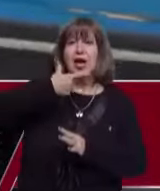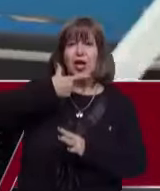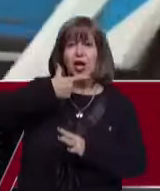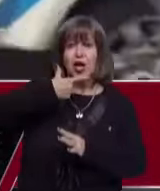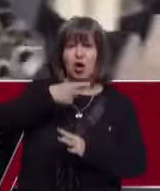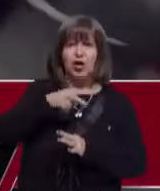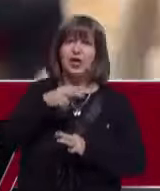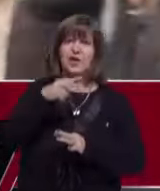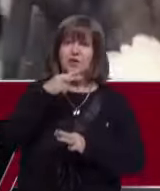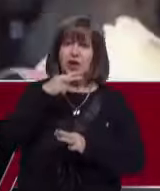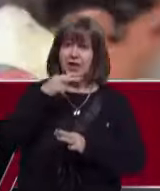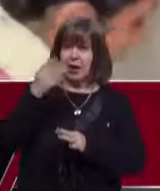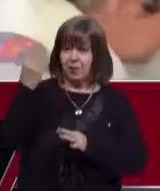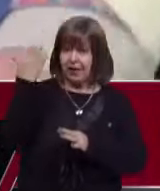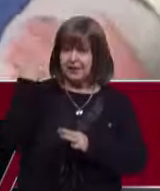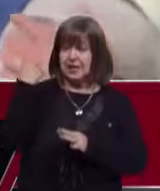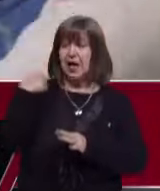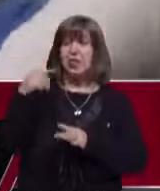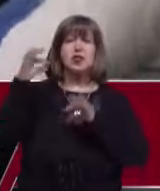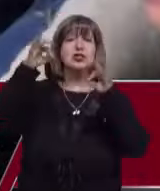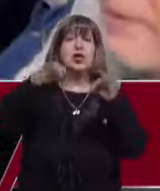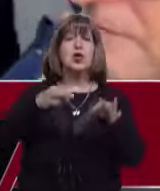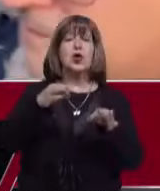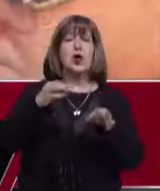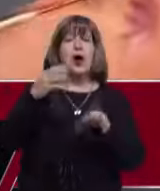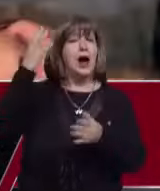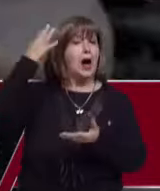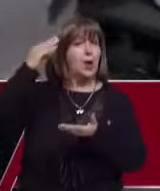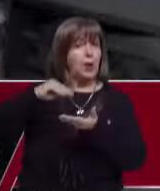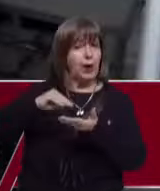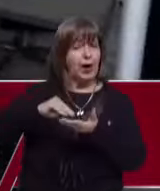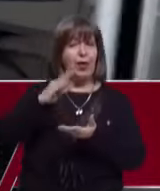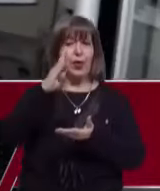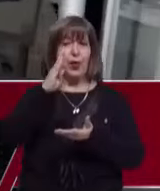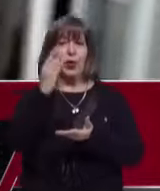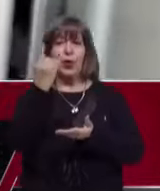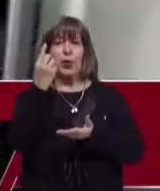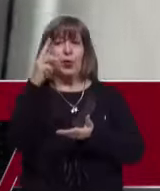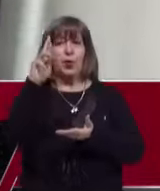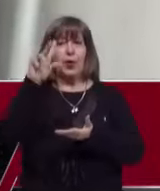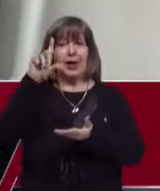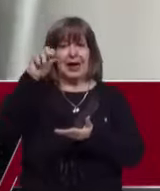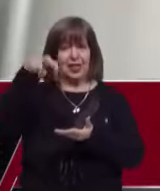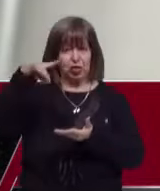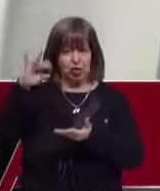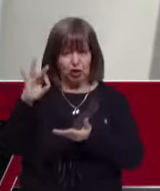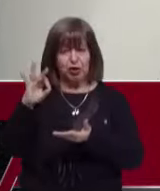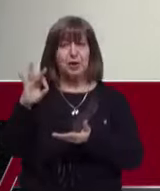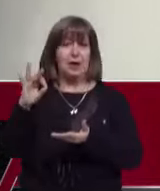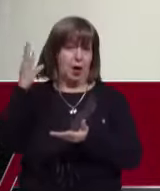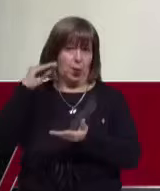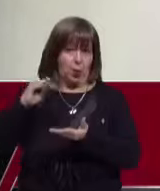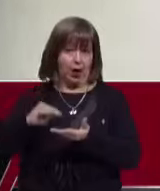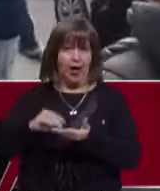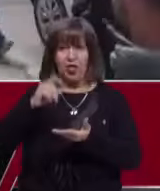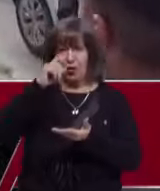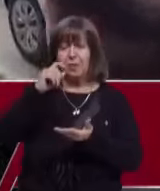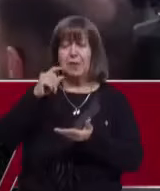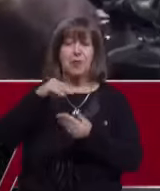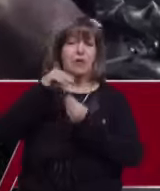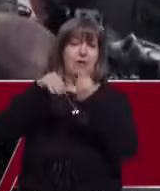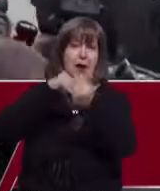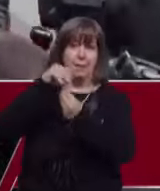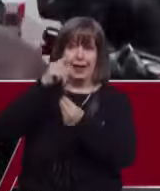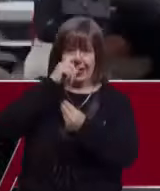pero tuvimos la posibilidad de entrevistarlo en este noticiero Y decía no descarto nada te pregunto por eso y lo otro este otro